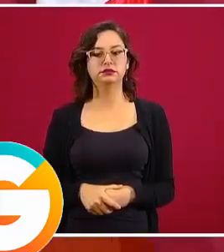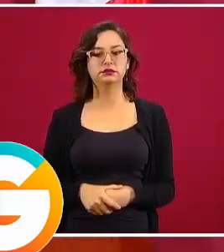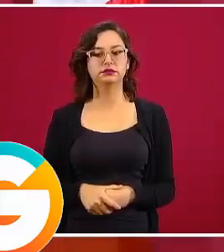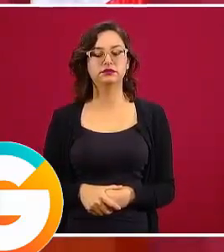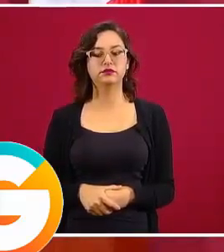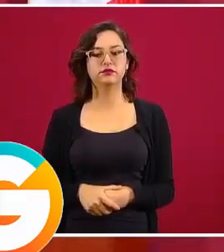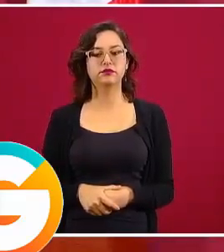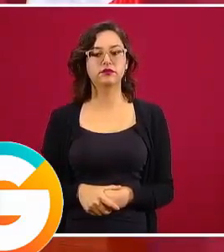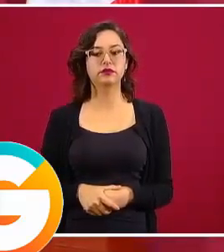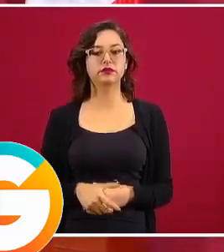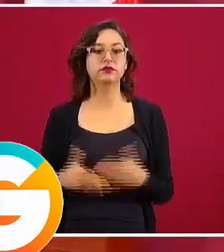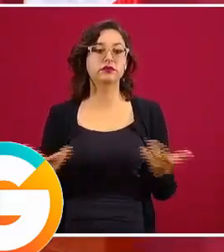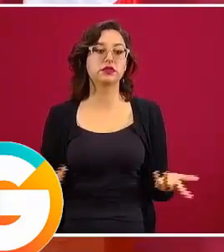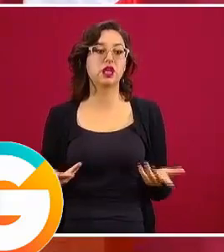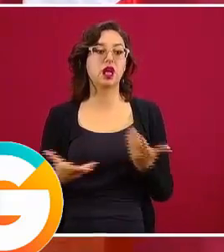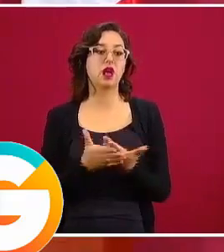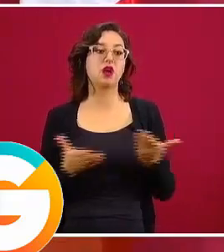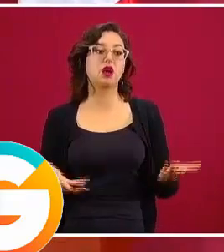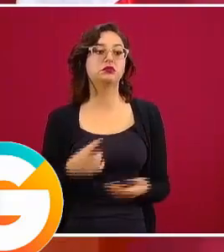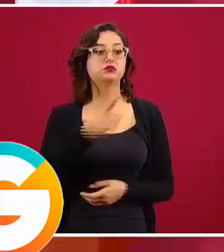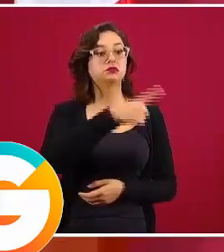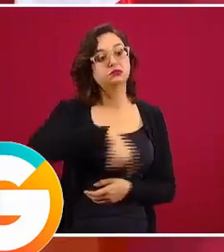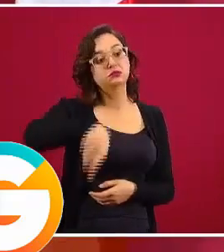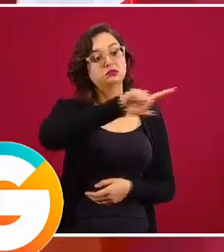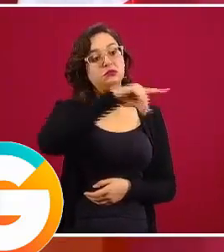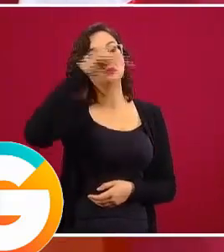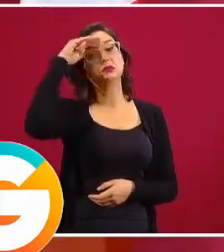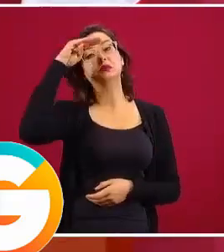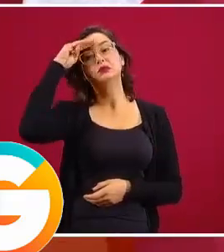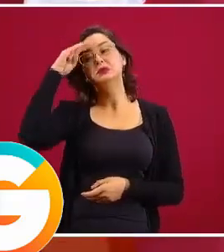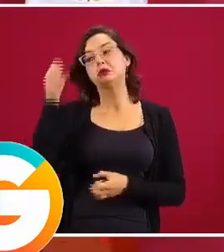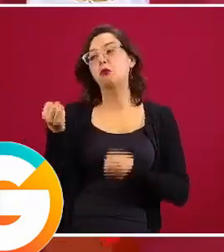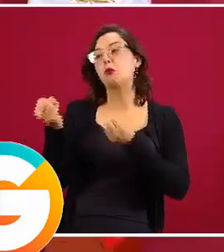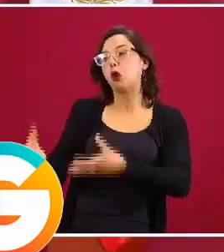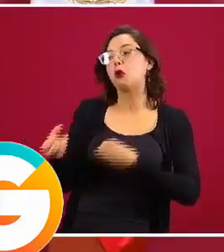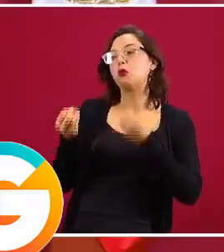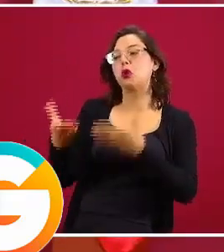potentado que piensa que con una limosna ya